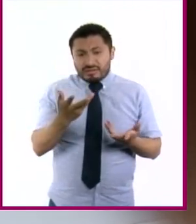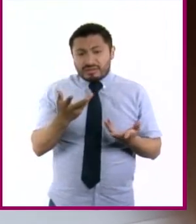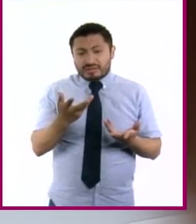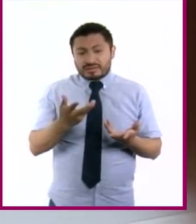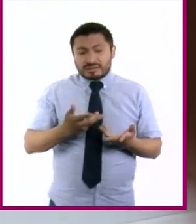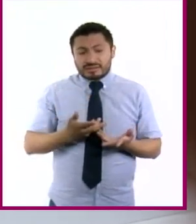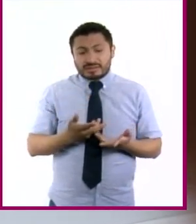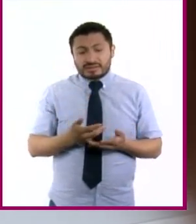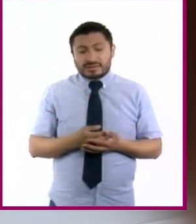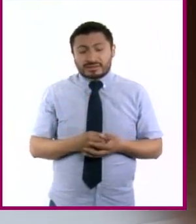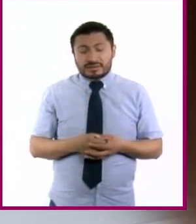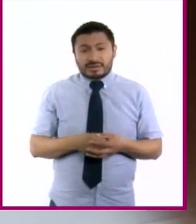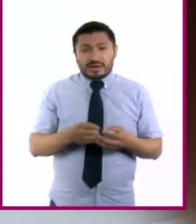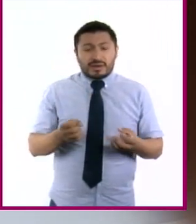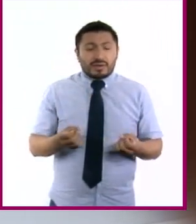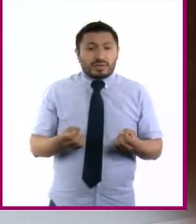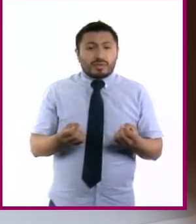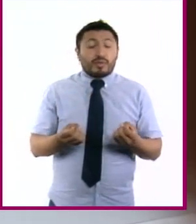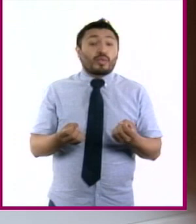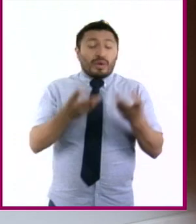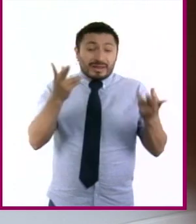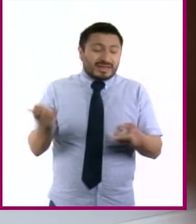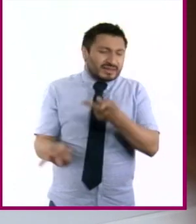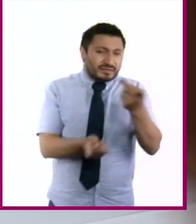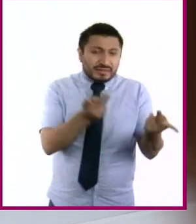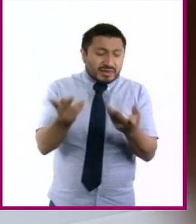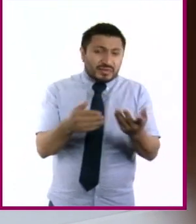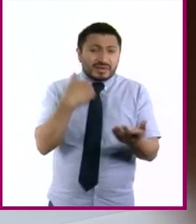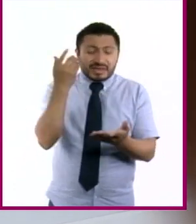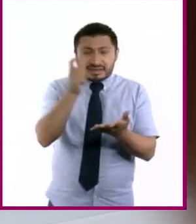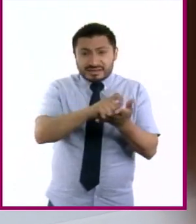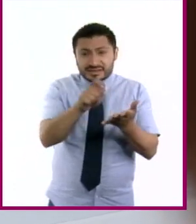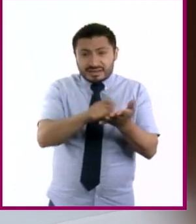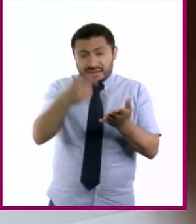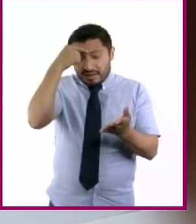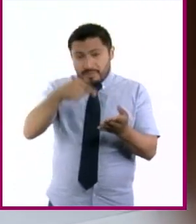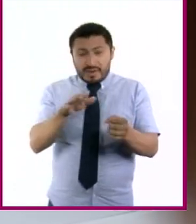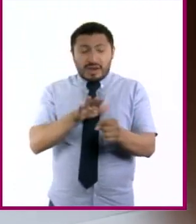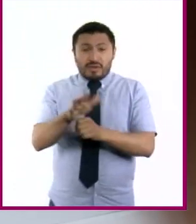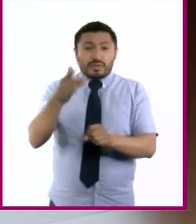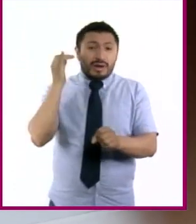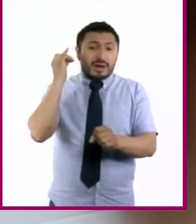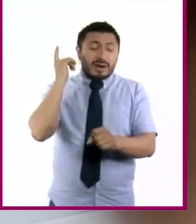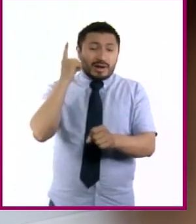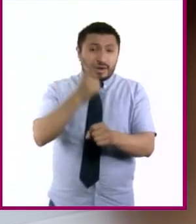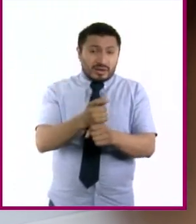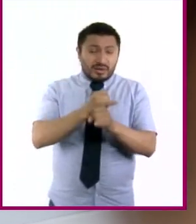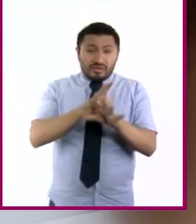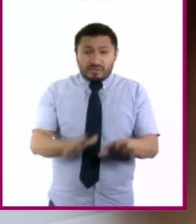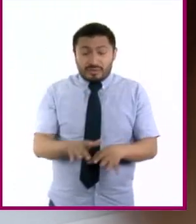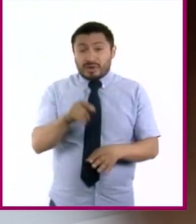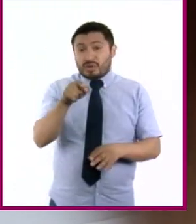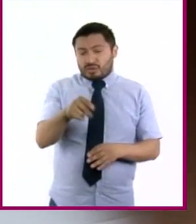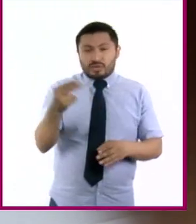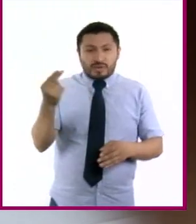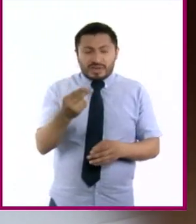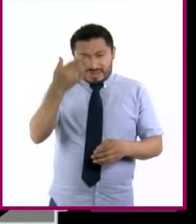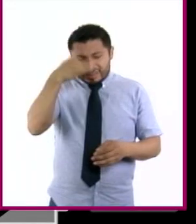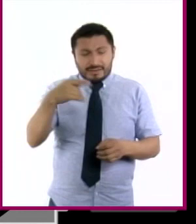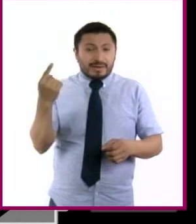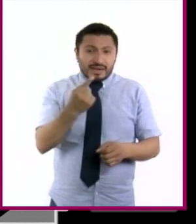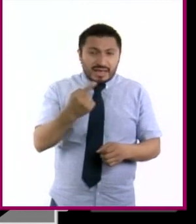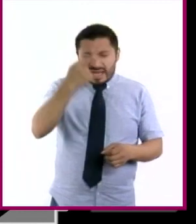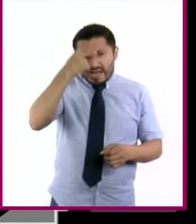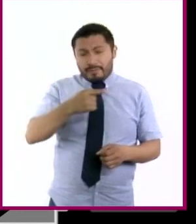encuesta, pero principalmente tener en cuenta cuál es el objetivo clave, qué se necesita saber y para qué se va a ocupar